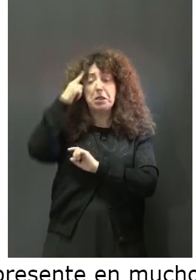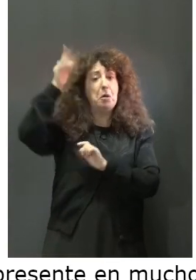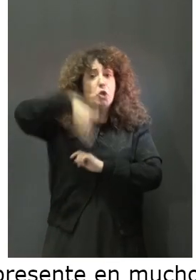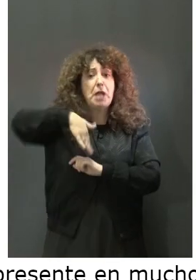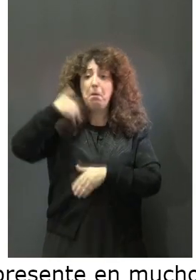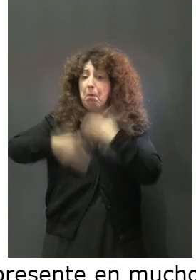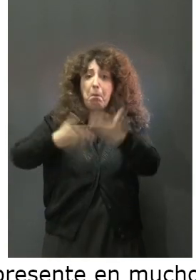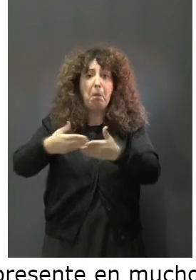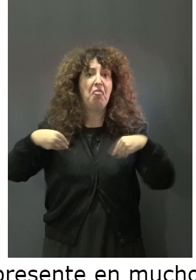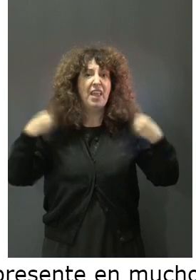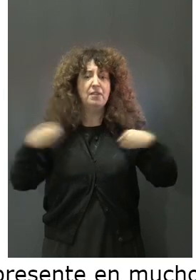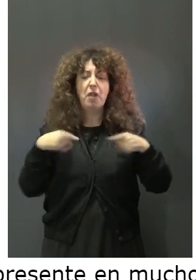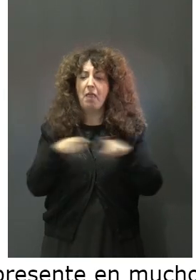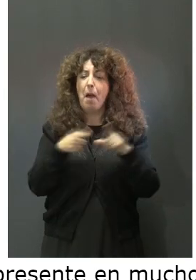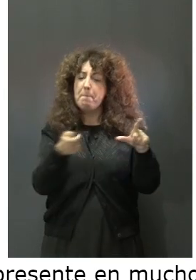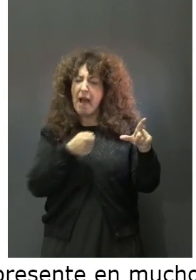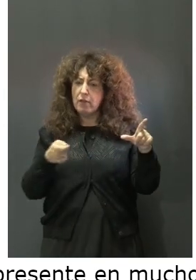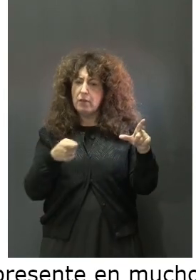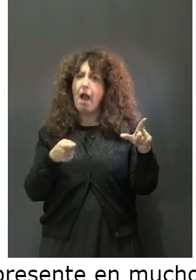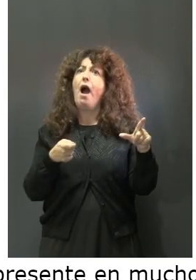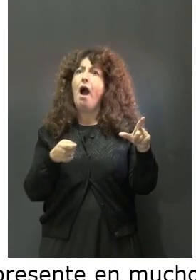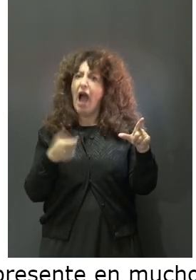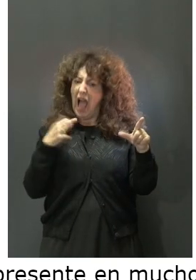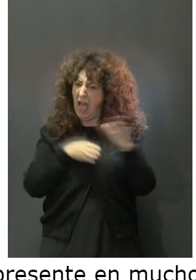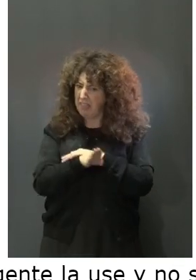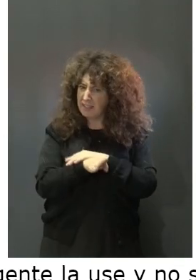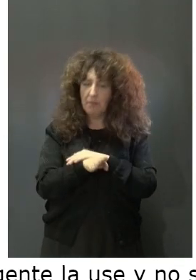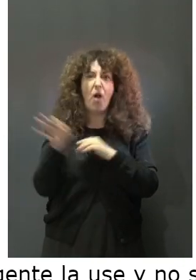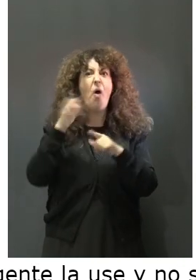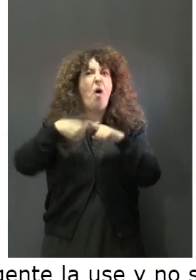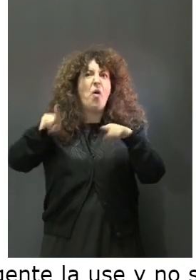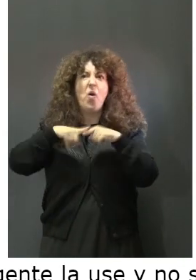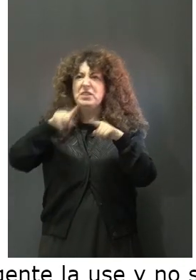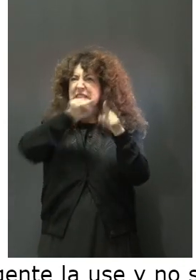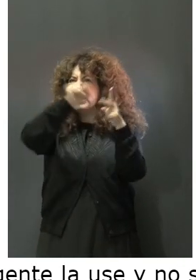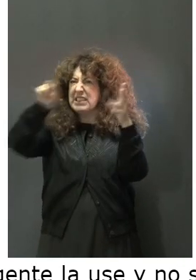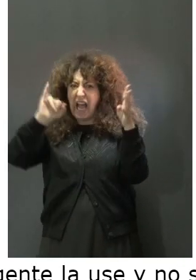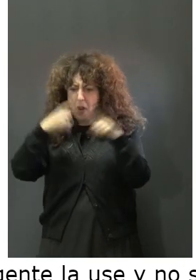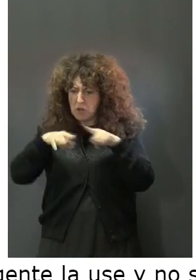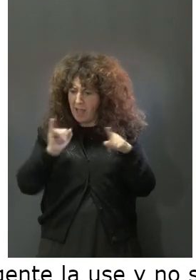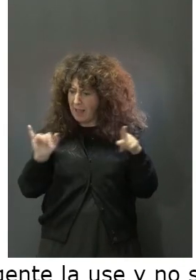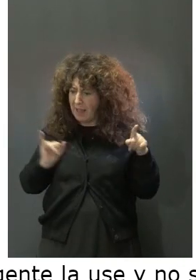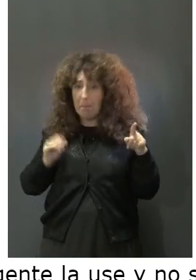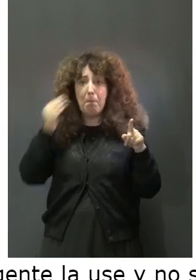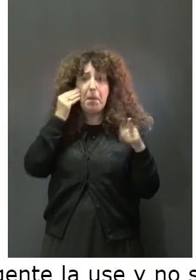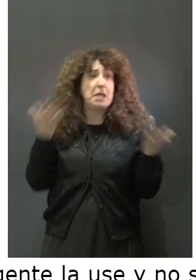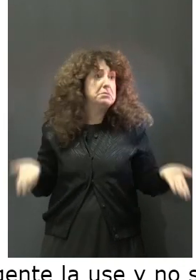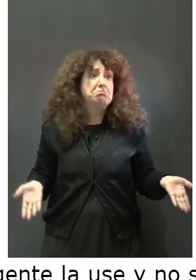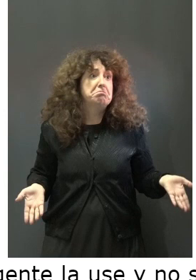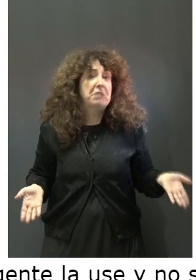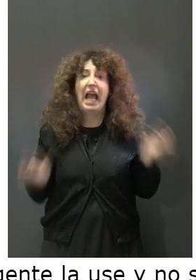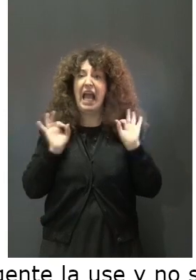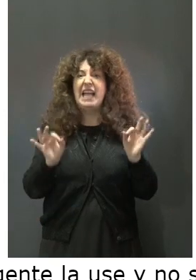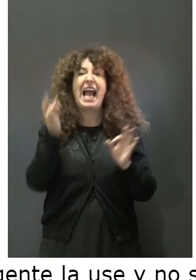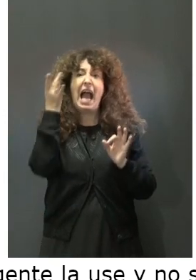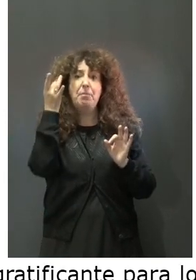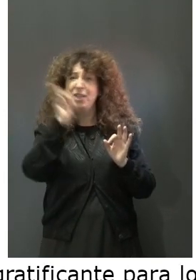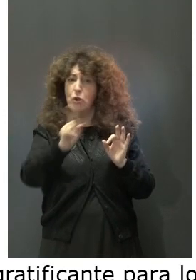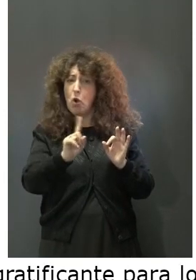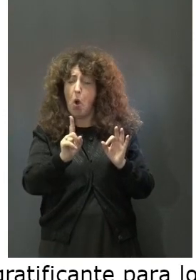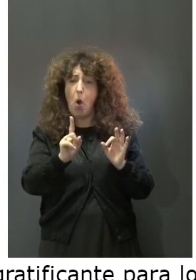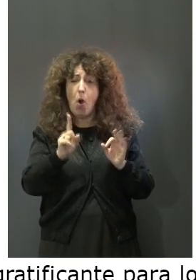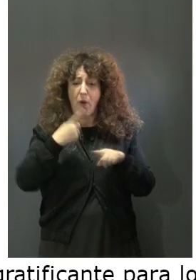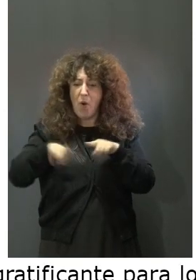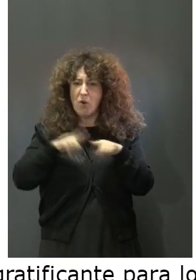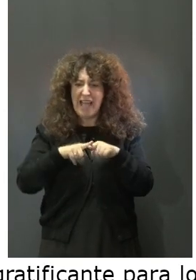lo disfrute. Ya sea un mando a distancia, ya sea una Alexa, o ya sea cualquier elemento que la gente tiene y lo considera que es, pues, esto es un capricho. No, eso es un elemento que